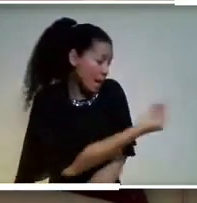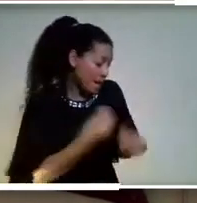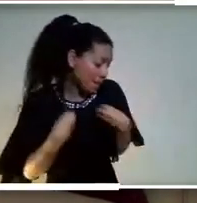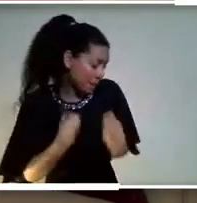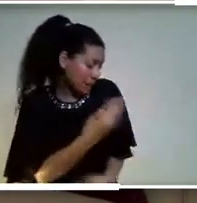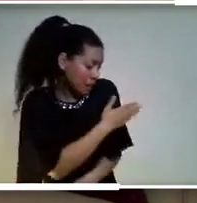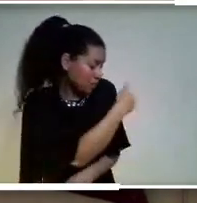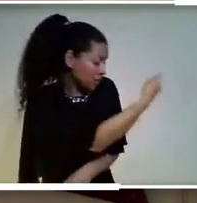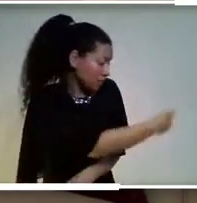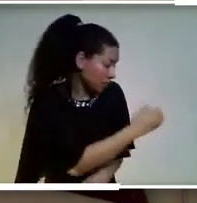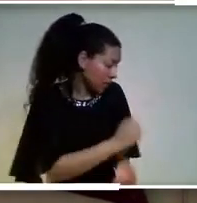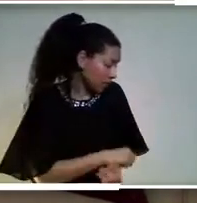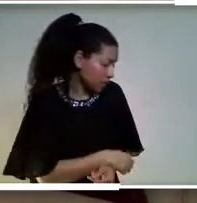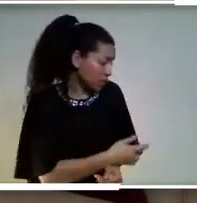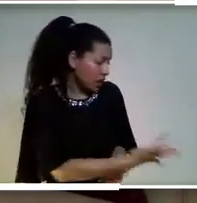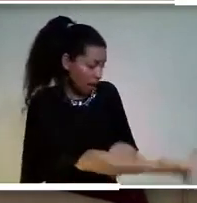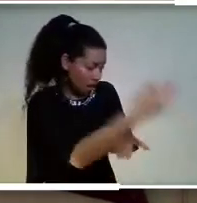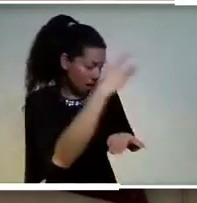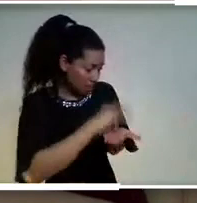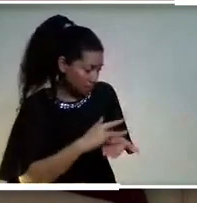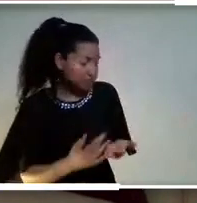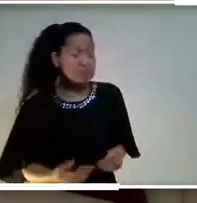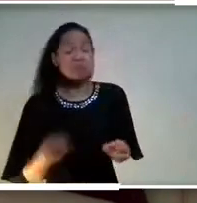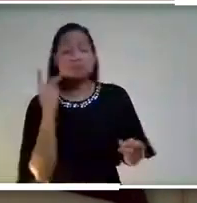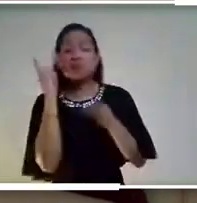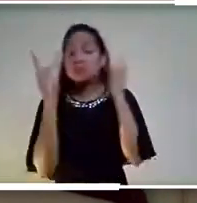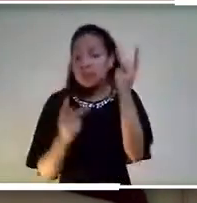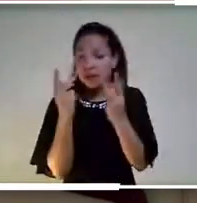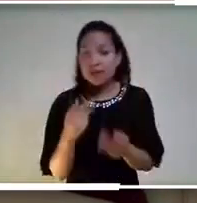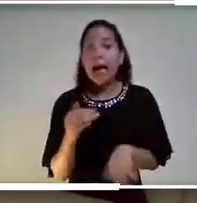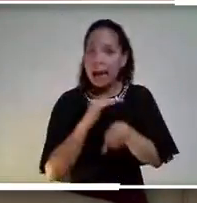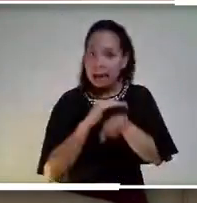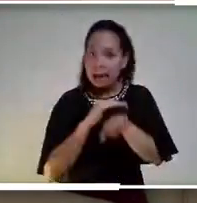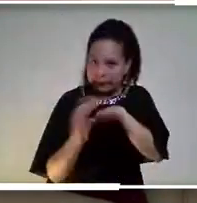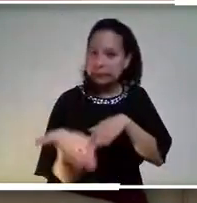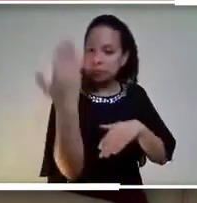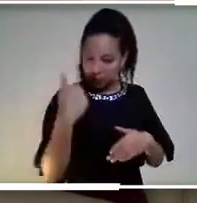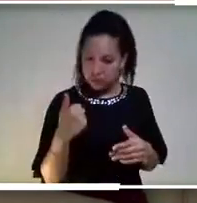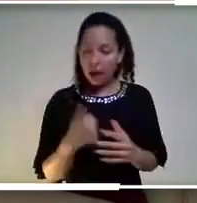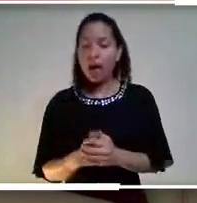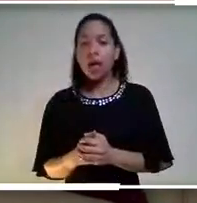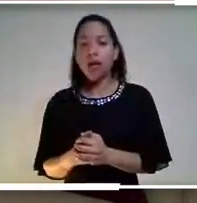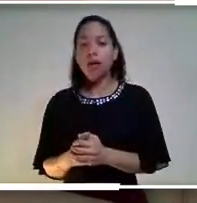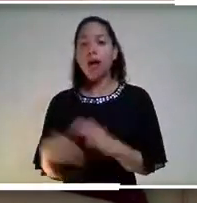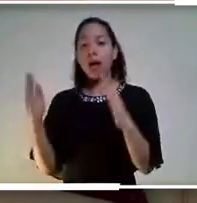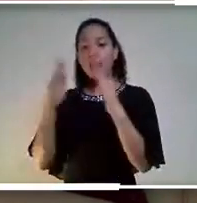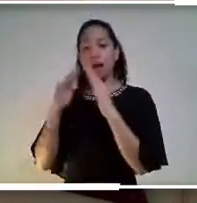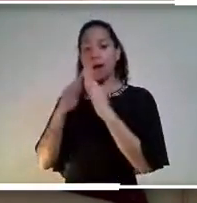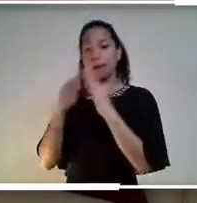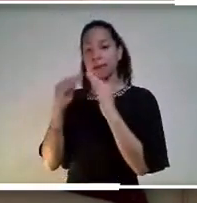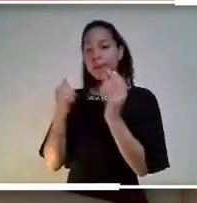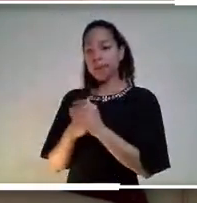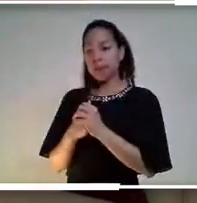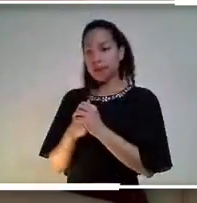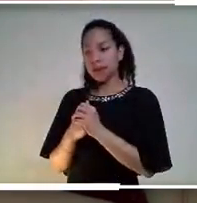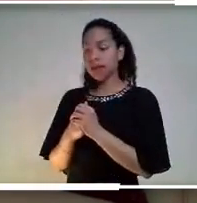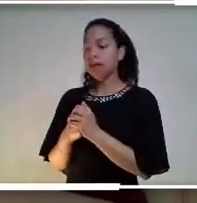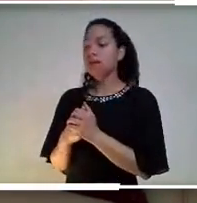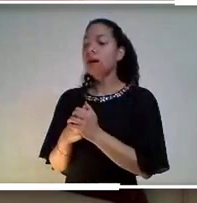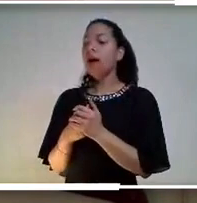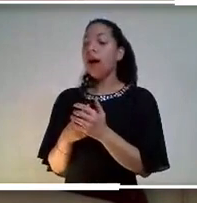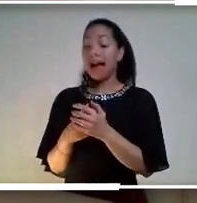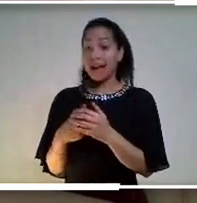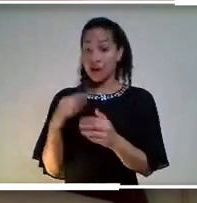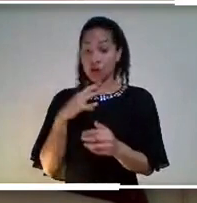el martes por la noche le dijo nosotros tenemos un grupo que se reúne los martes y nosotros hablamos con nuestros amados